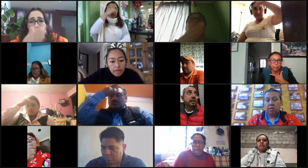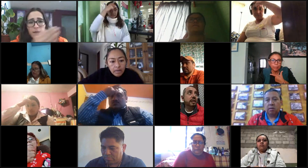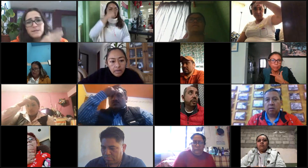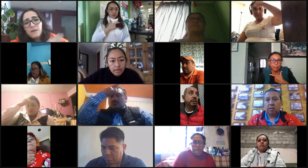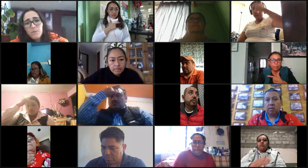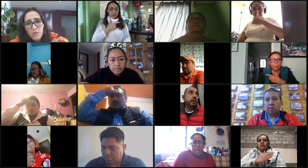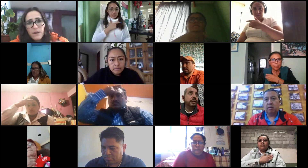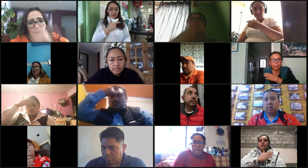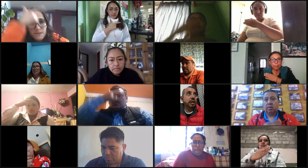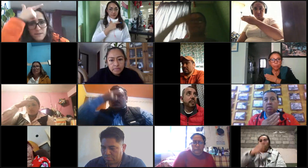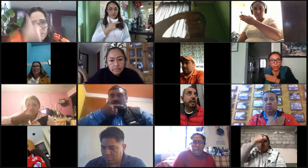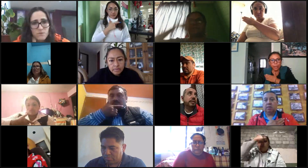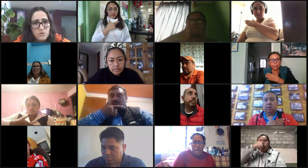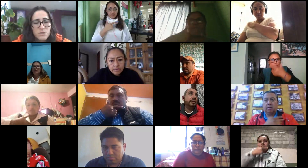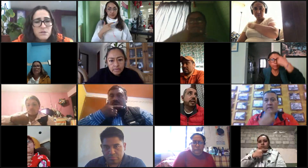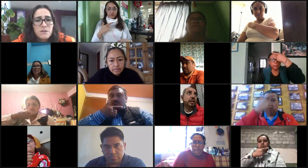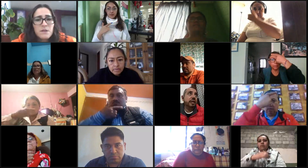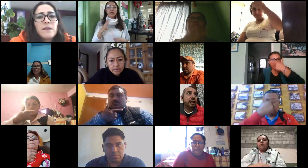Buenas noches.